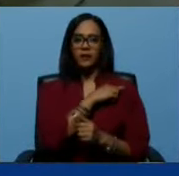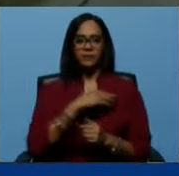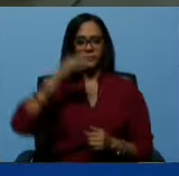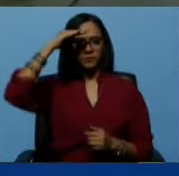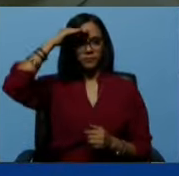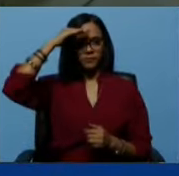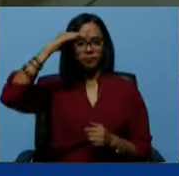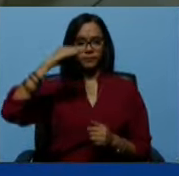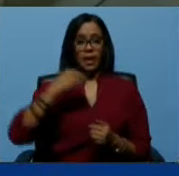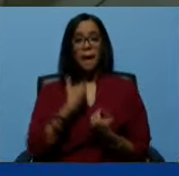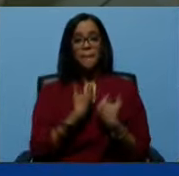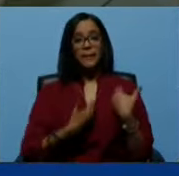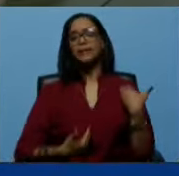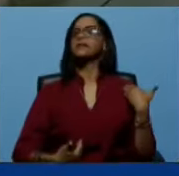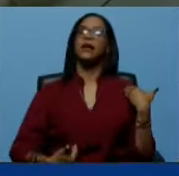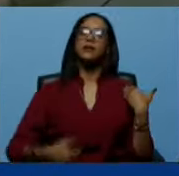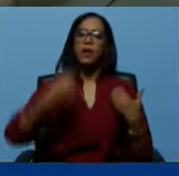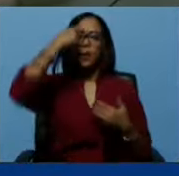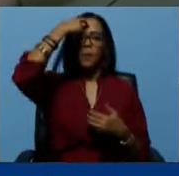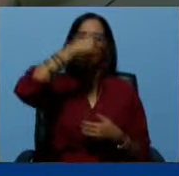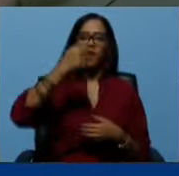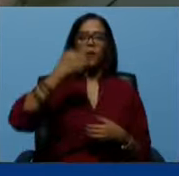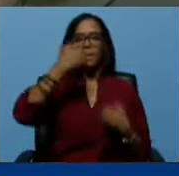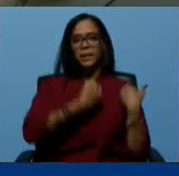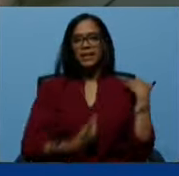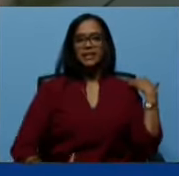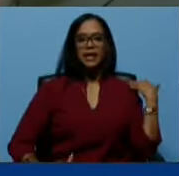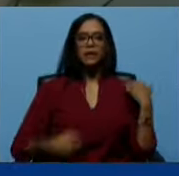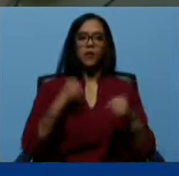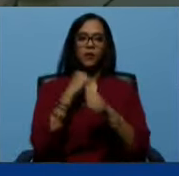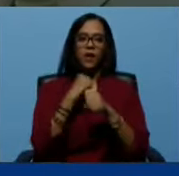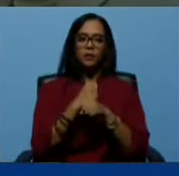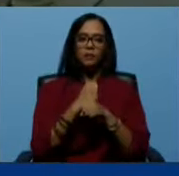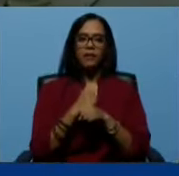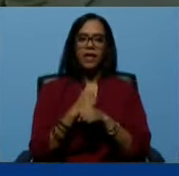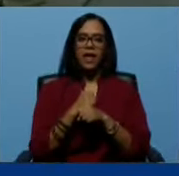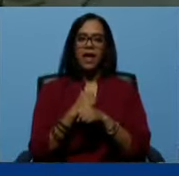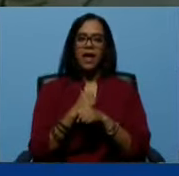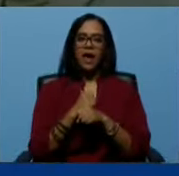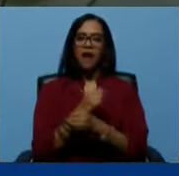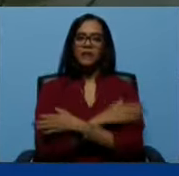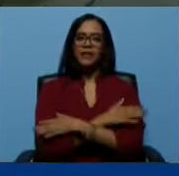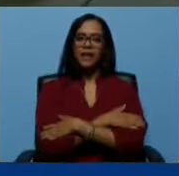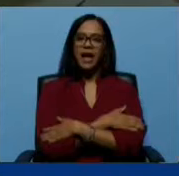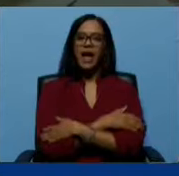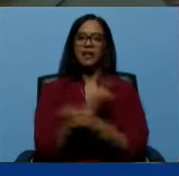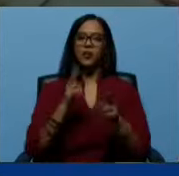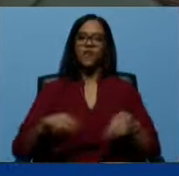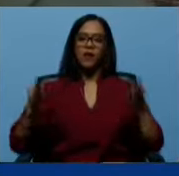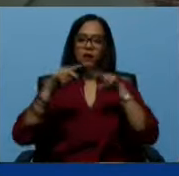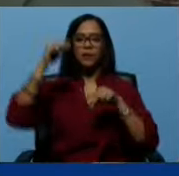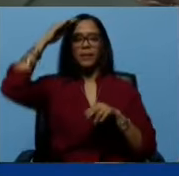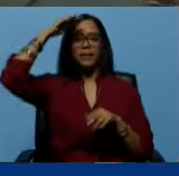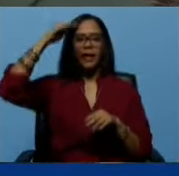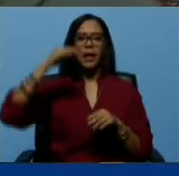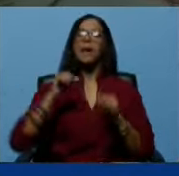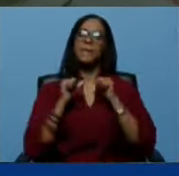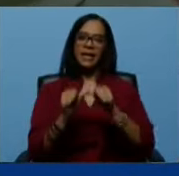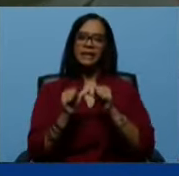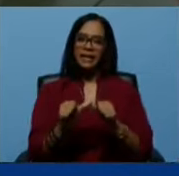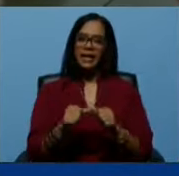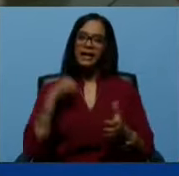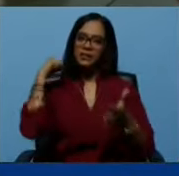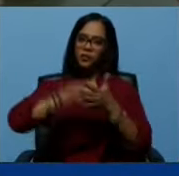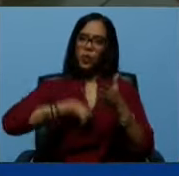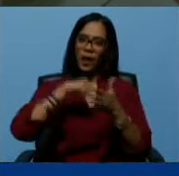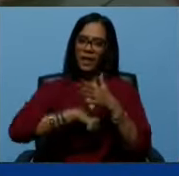Bolivariana, presidente pueblo, presidente obrero, a condecorar a estos valiosos militares para que sigan en su